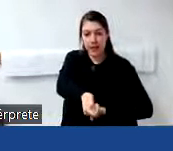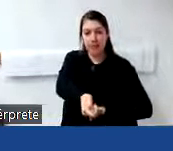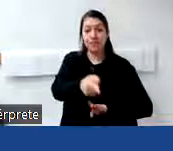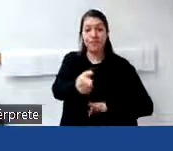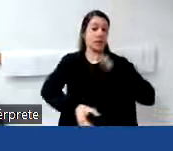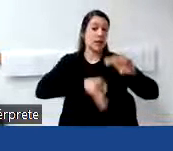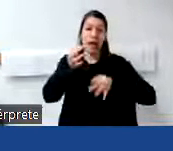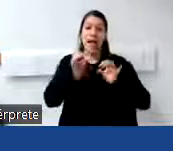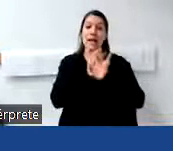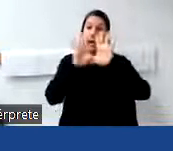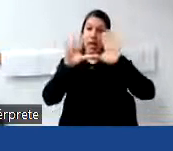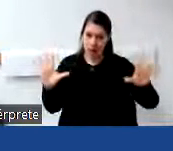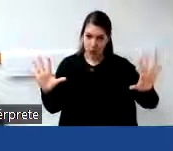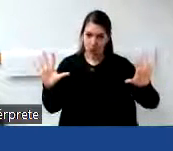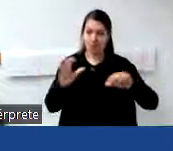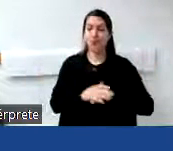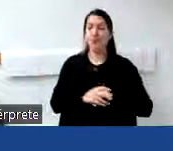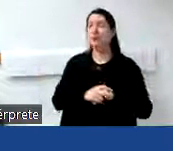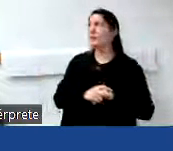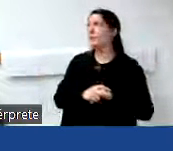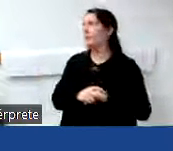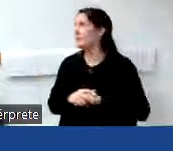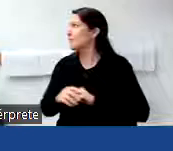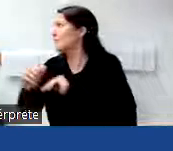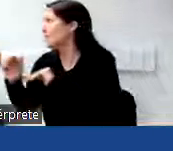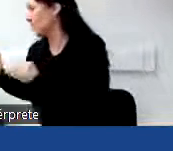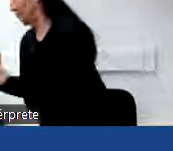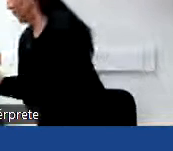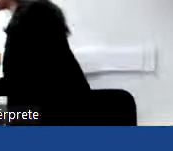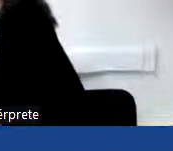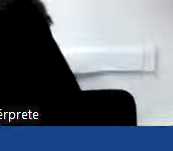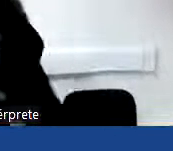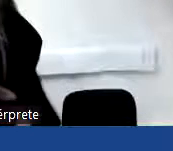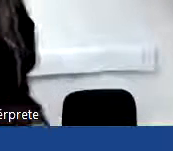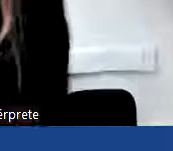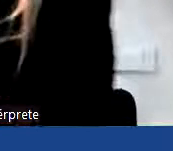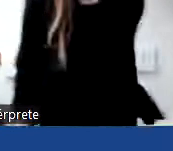tipo de cosas, ¿sí? Evitar todo lo que tiene que ver con ahí, allí, aquí y acá, ¿sí?